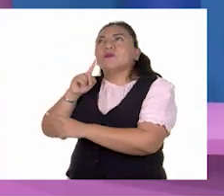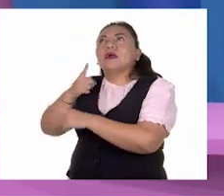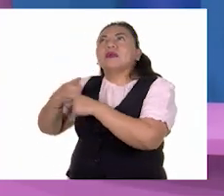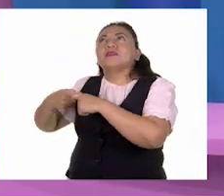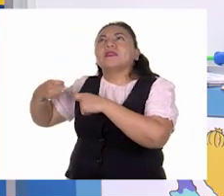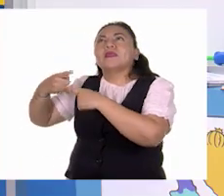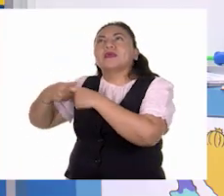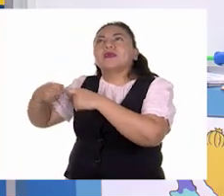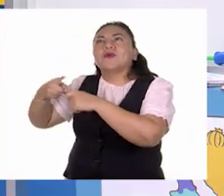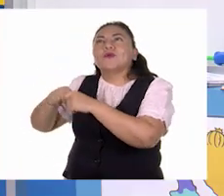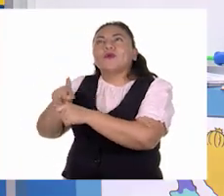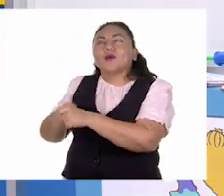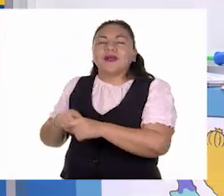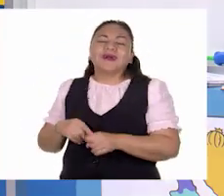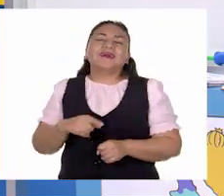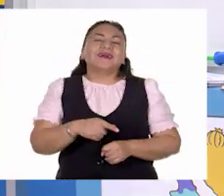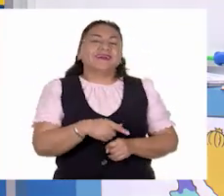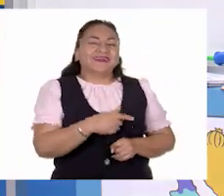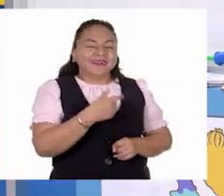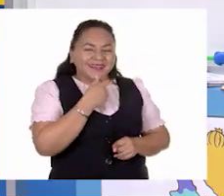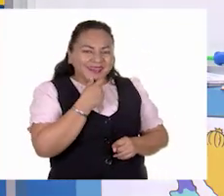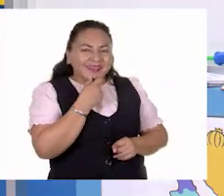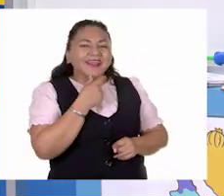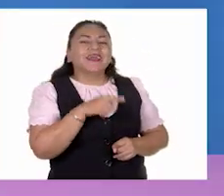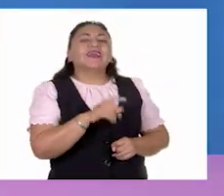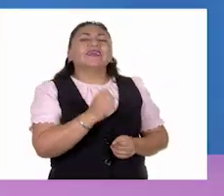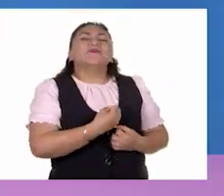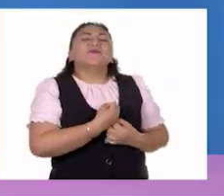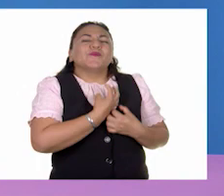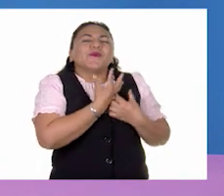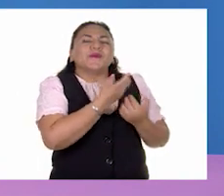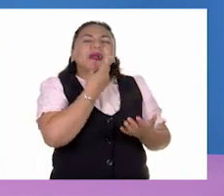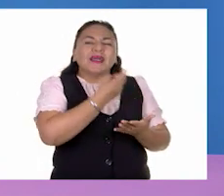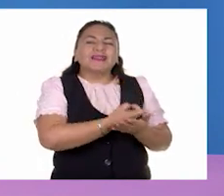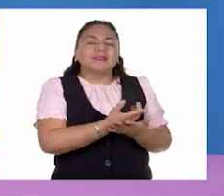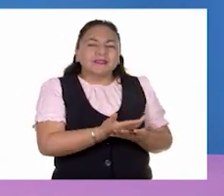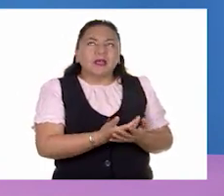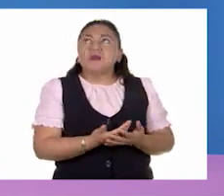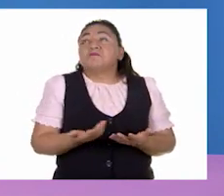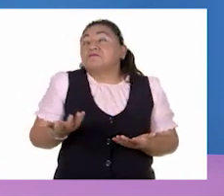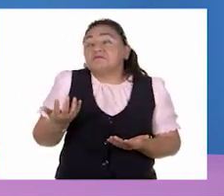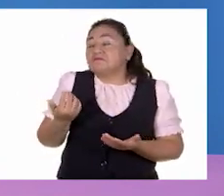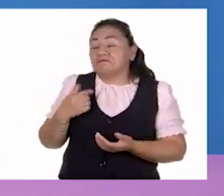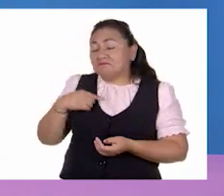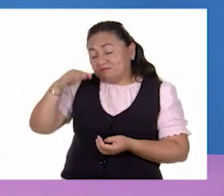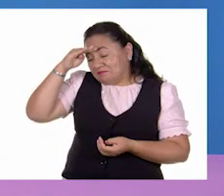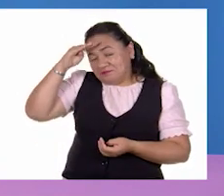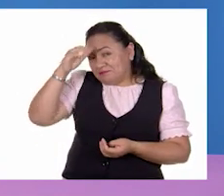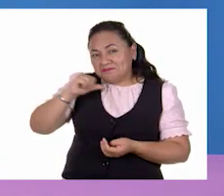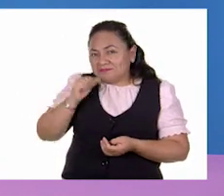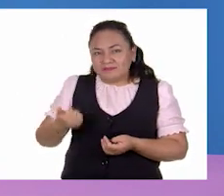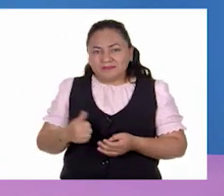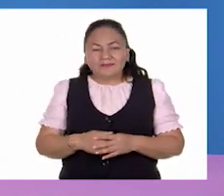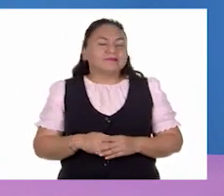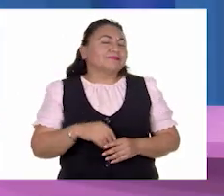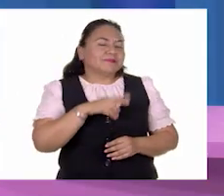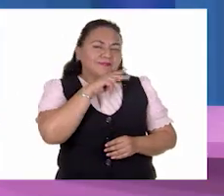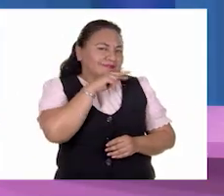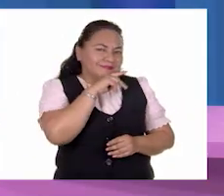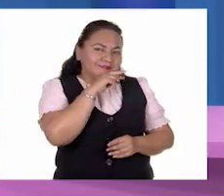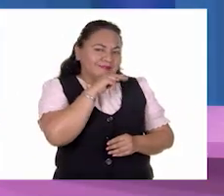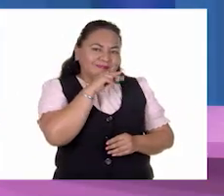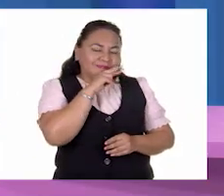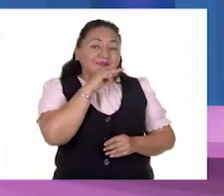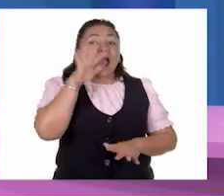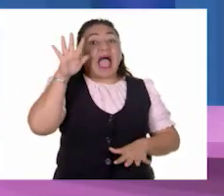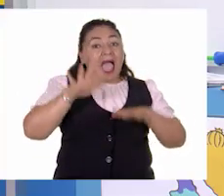A ver, ¿y qué te imaginas que dice el poema? No sé, no lo había pensado. No te preocupes, Ton, no te